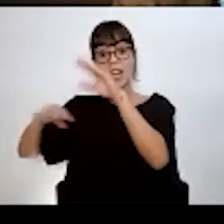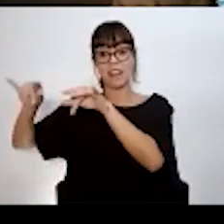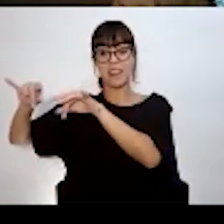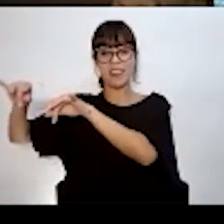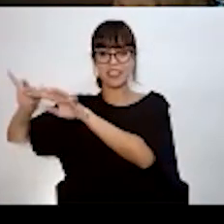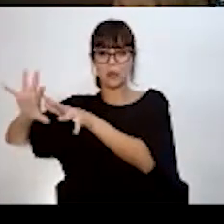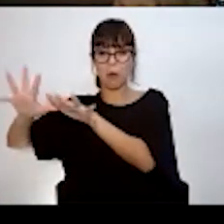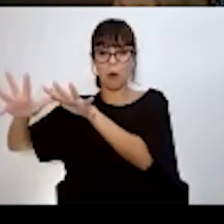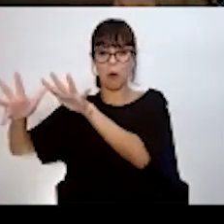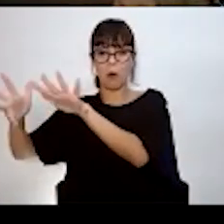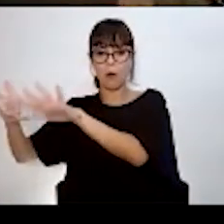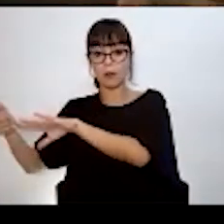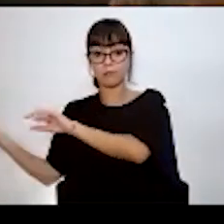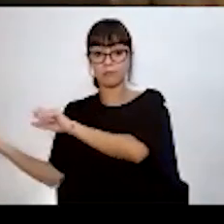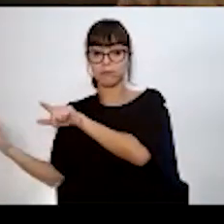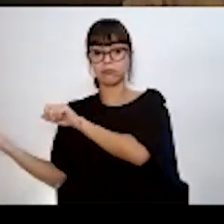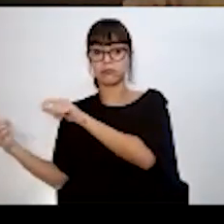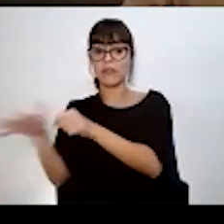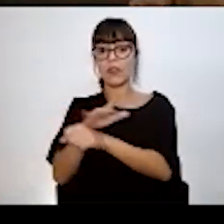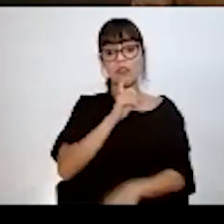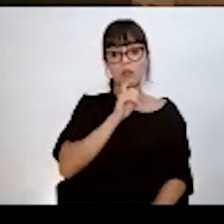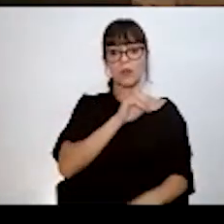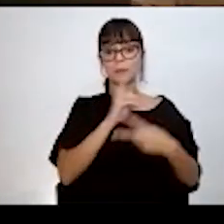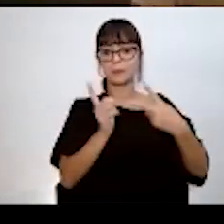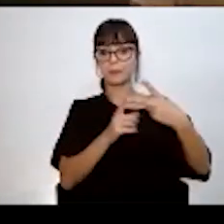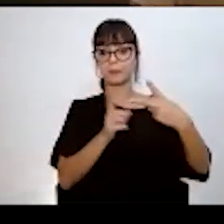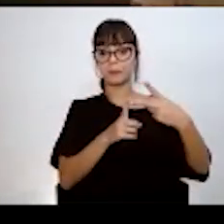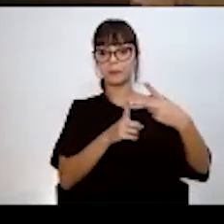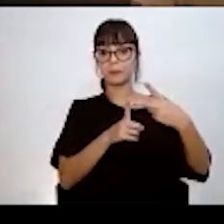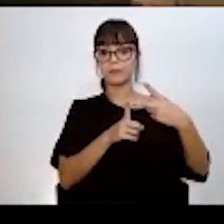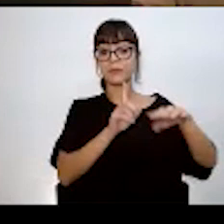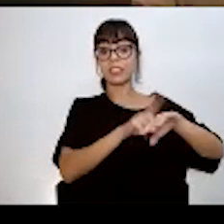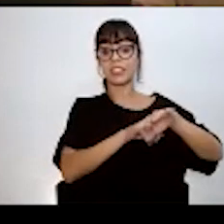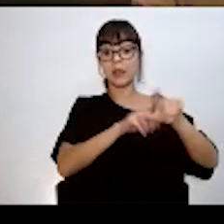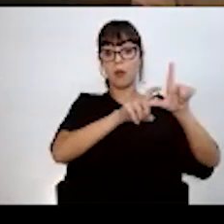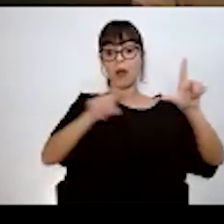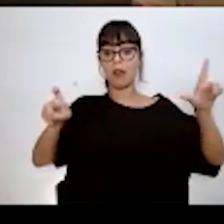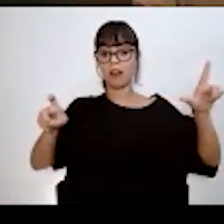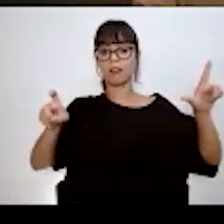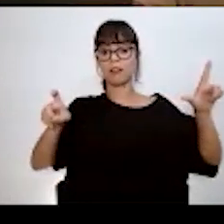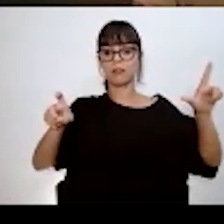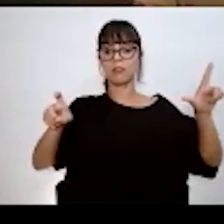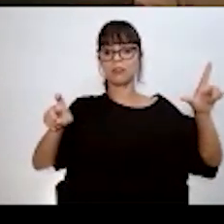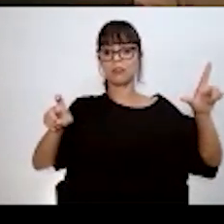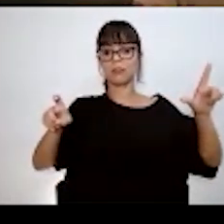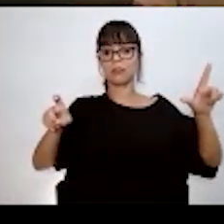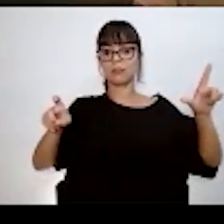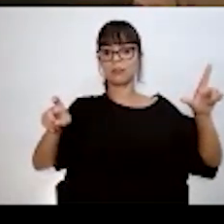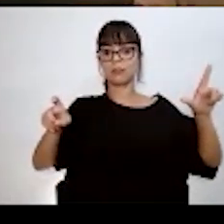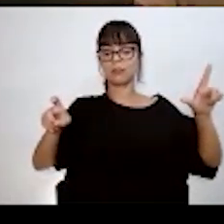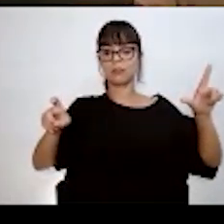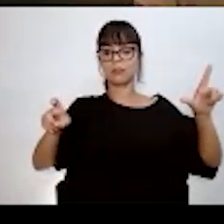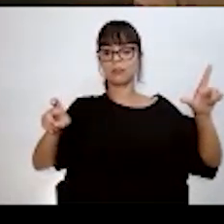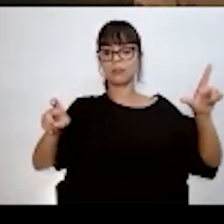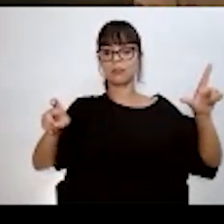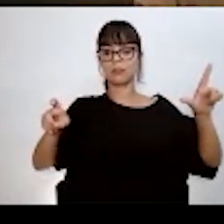¿cómo encajan las cronologías propuestas los haplogrupos autóctonos? Bueno, pues habla de varios haplogrupos que tienen